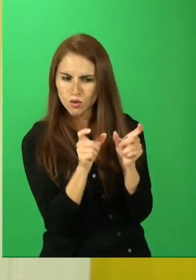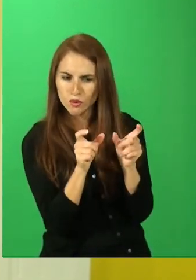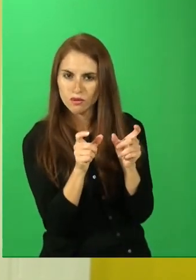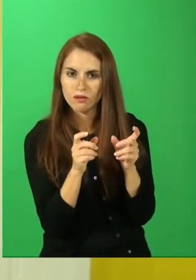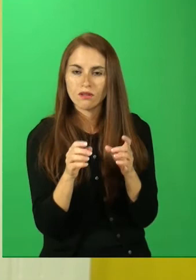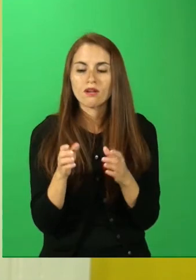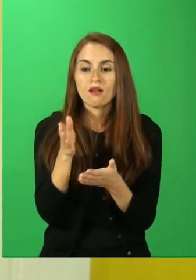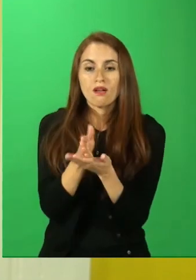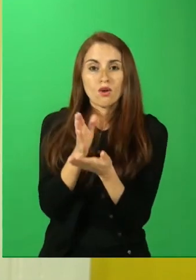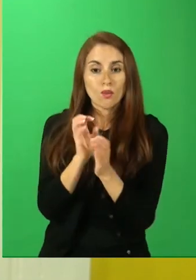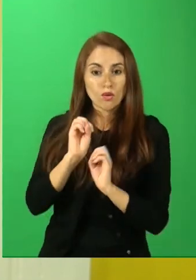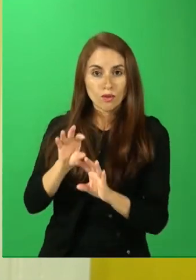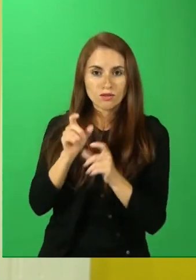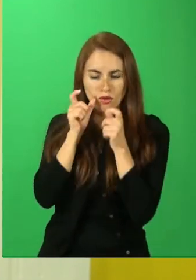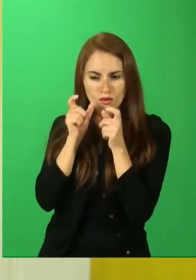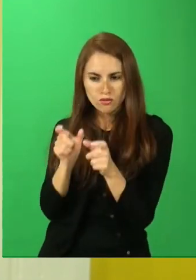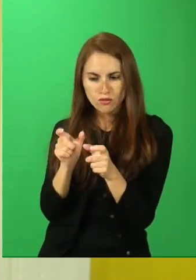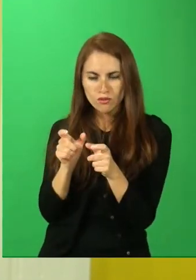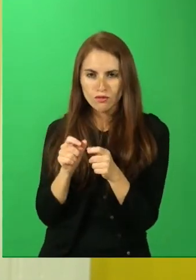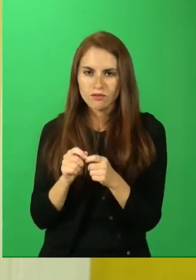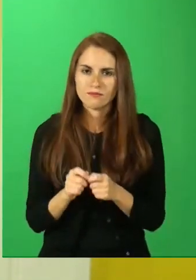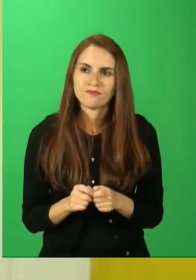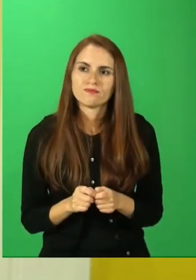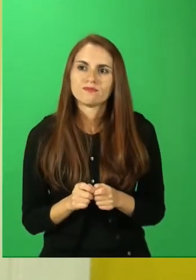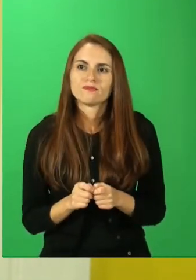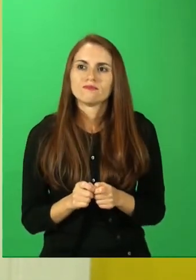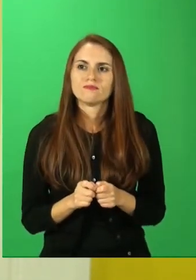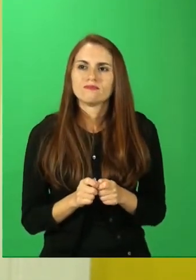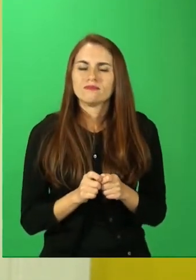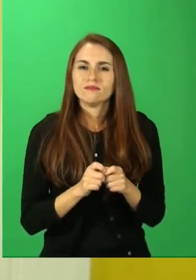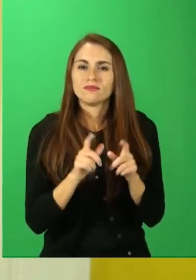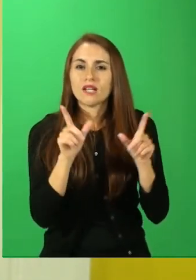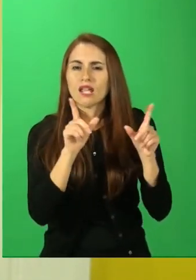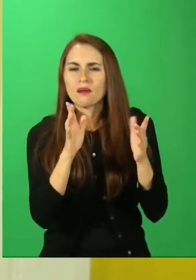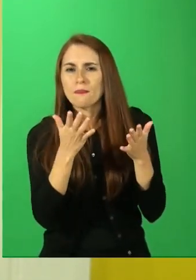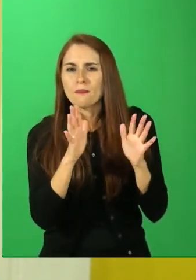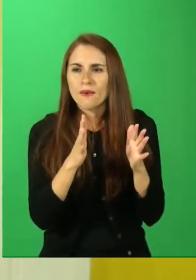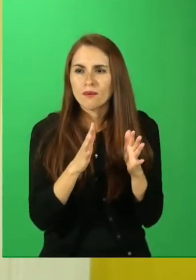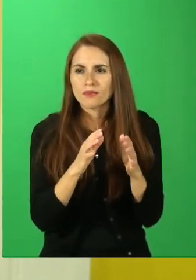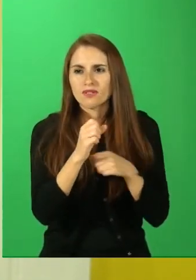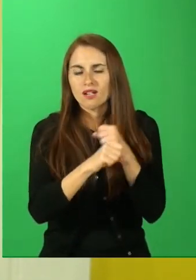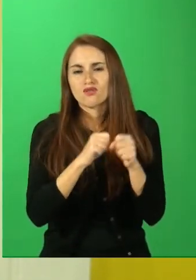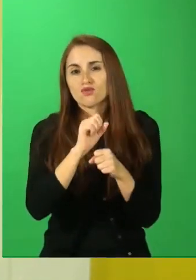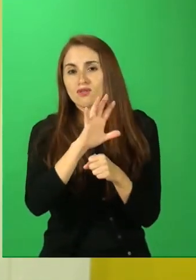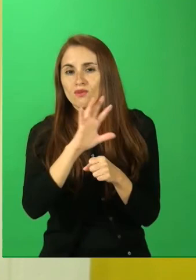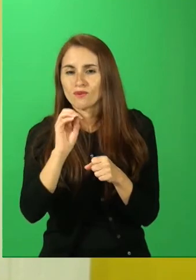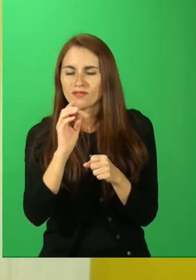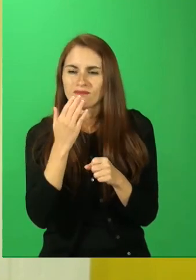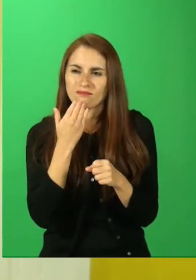educación, cine, radio, la televisión va a surgir más o menos en los 40-50 también,